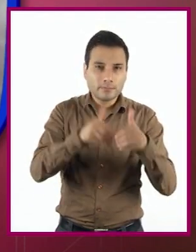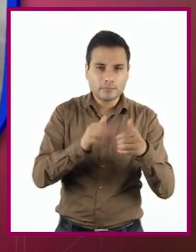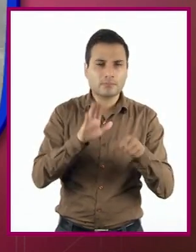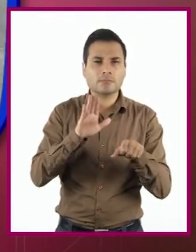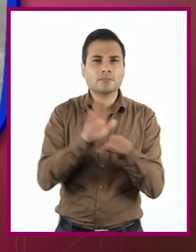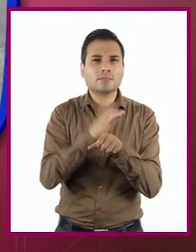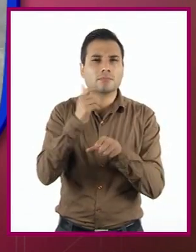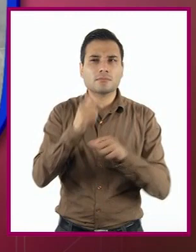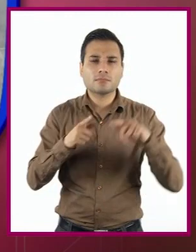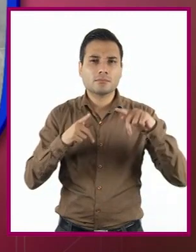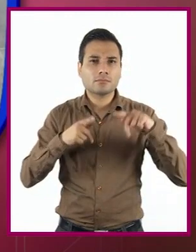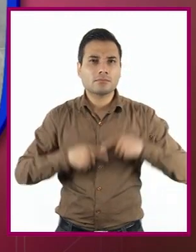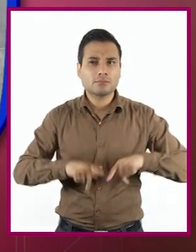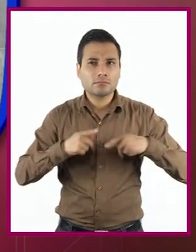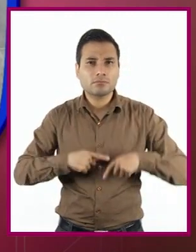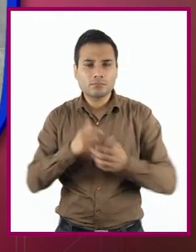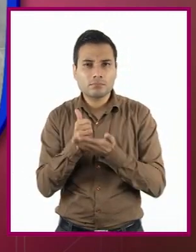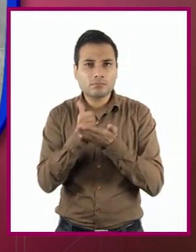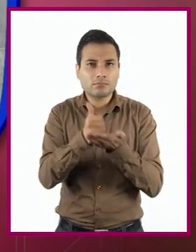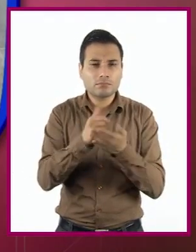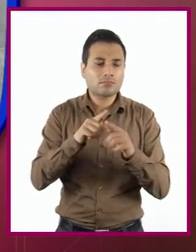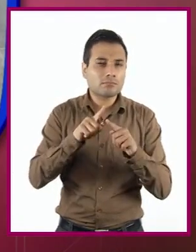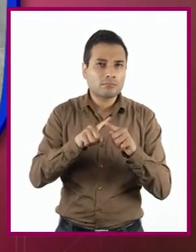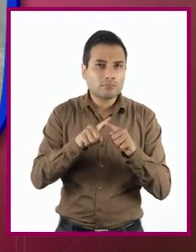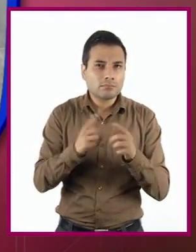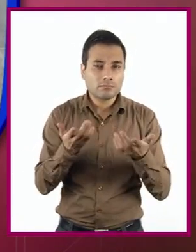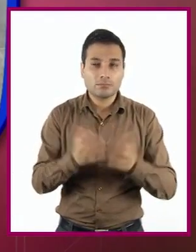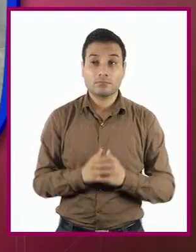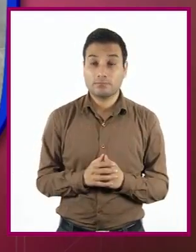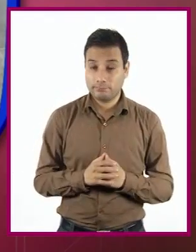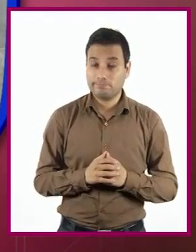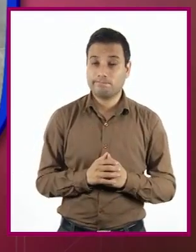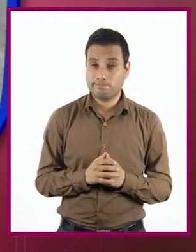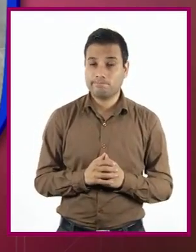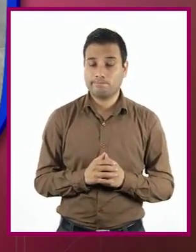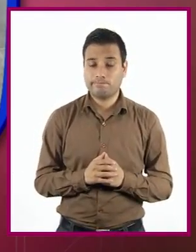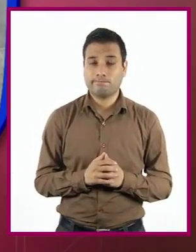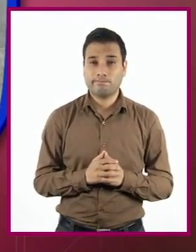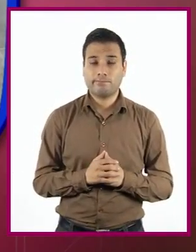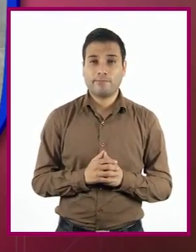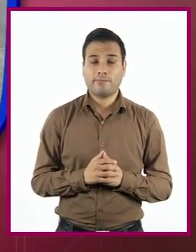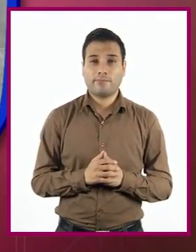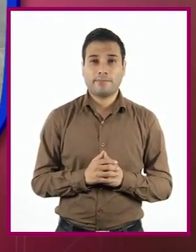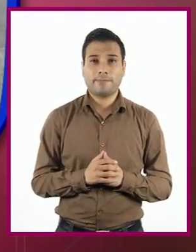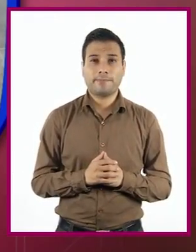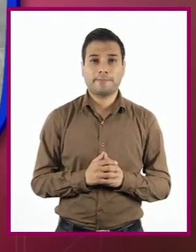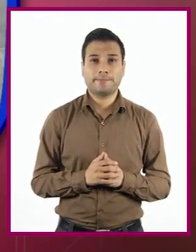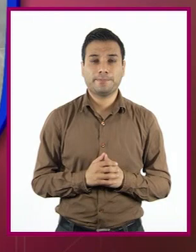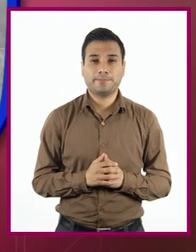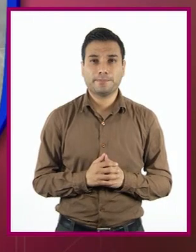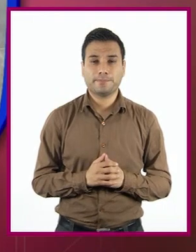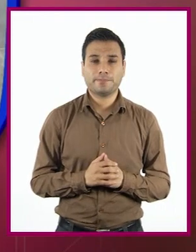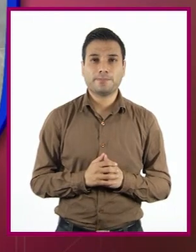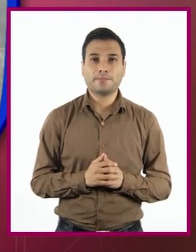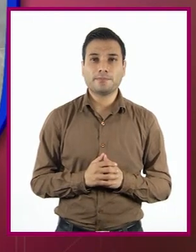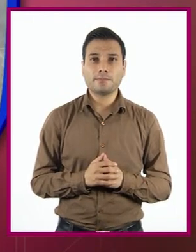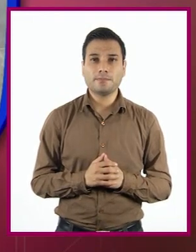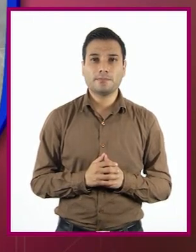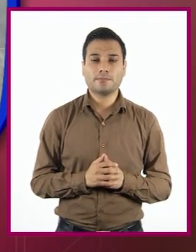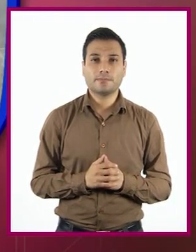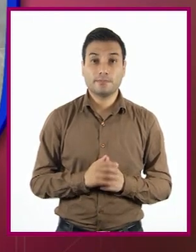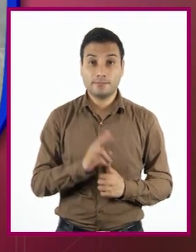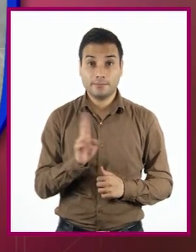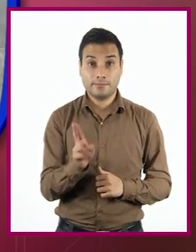ciencias? Bueno, pues en realidad sí, incluso antes de entrar al